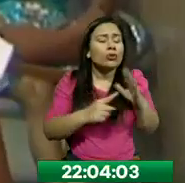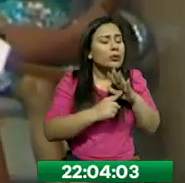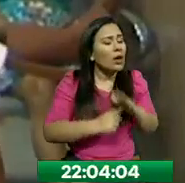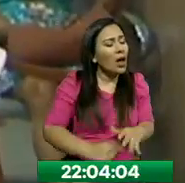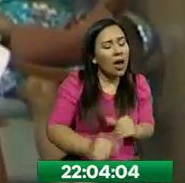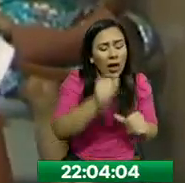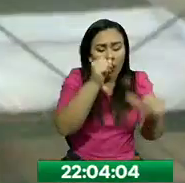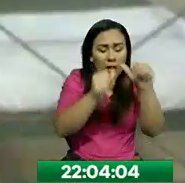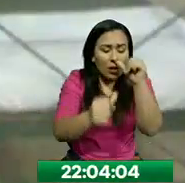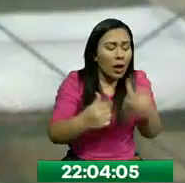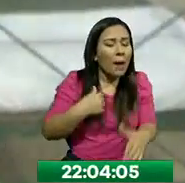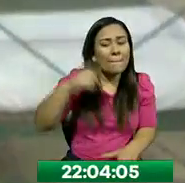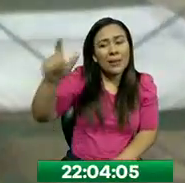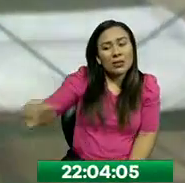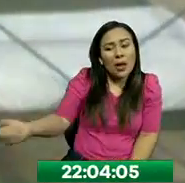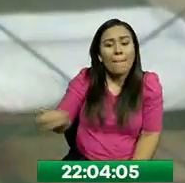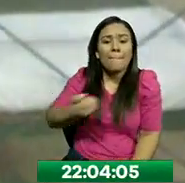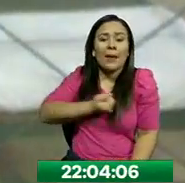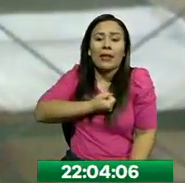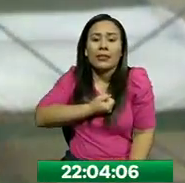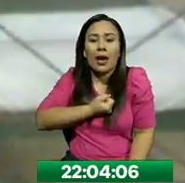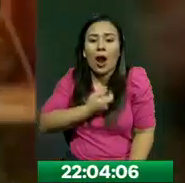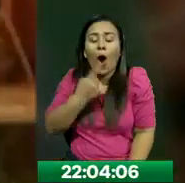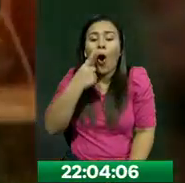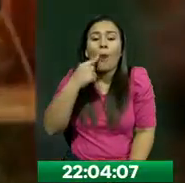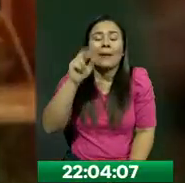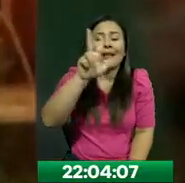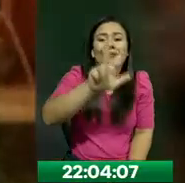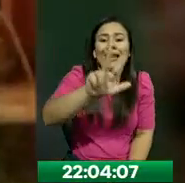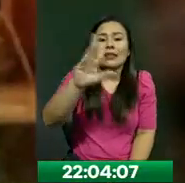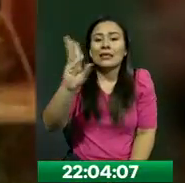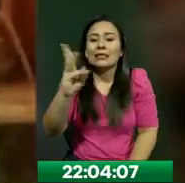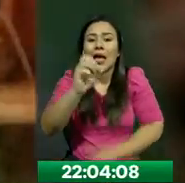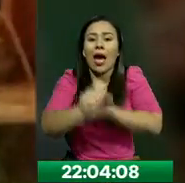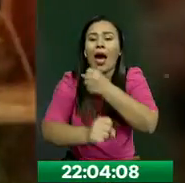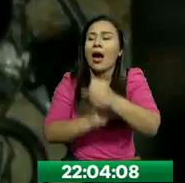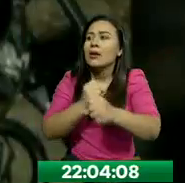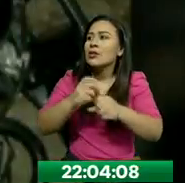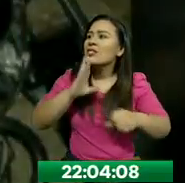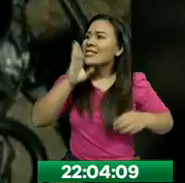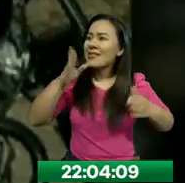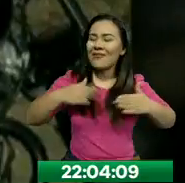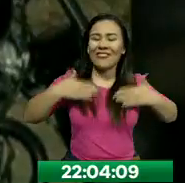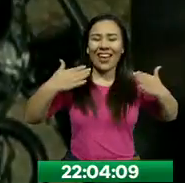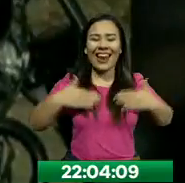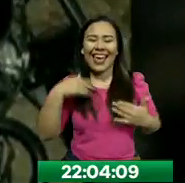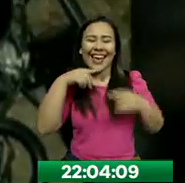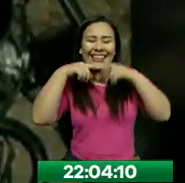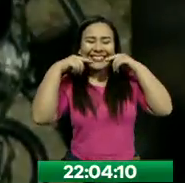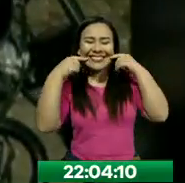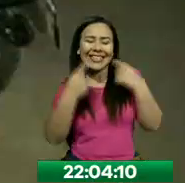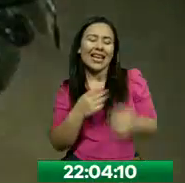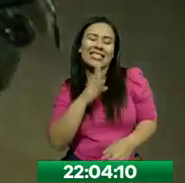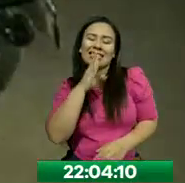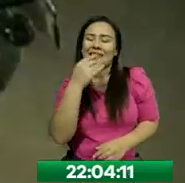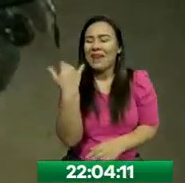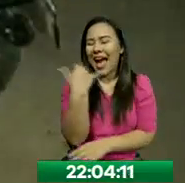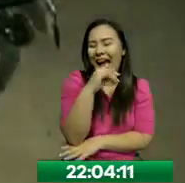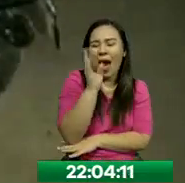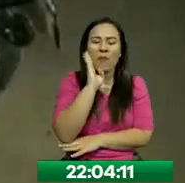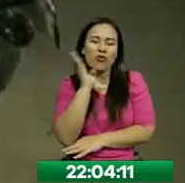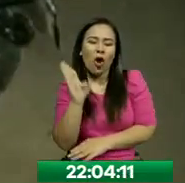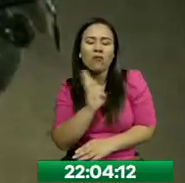matar jose manuel de 26 años era el hermano alegre de la familia el que siempre aportaba con una cuota de buen humor